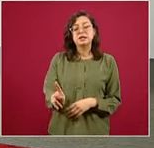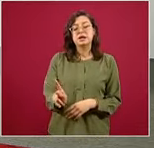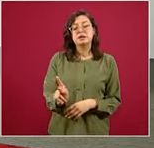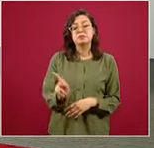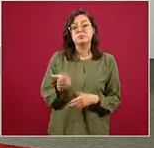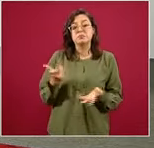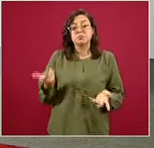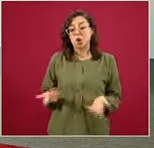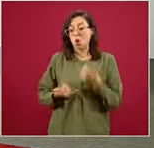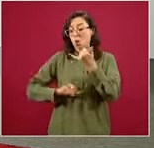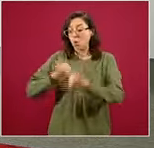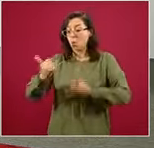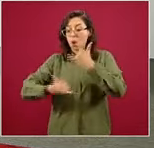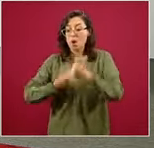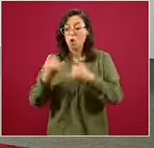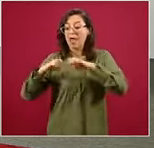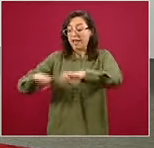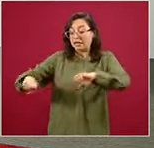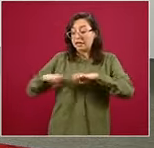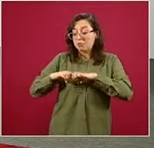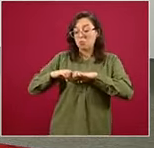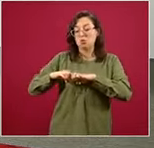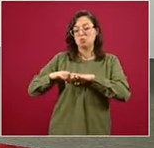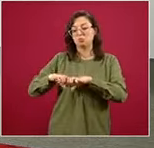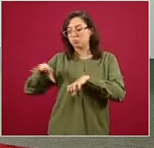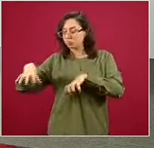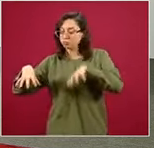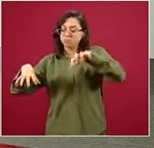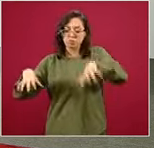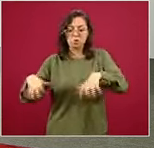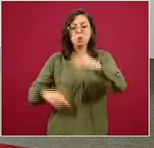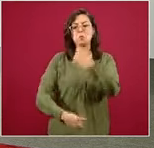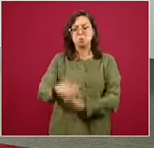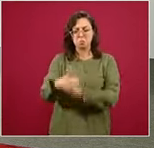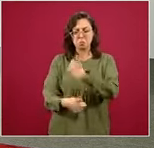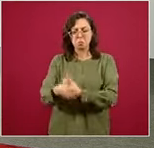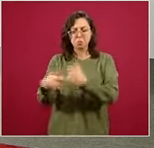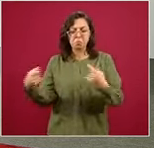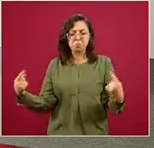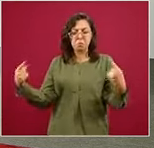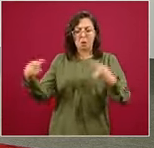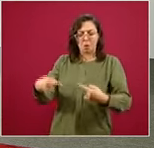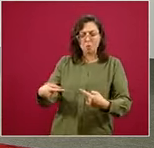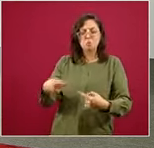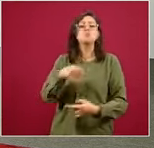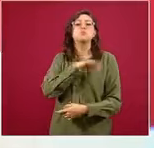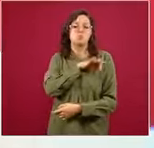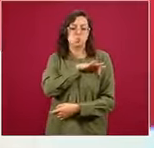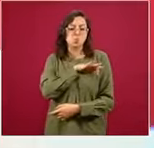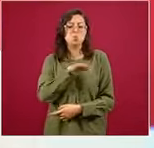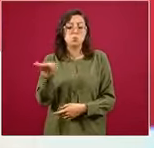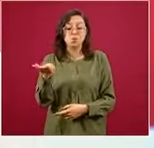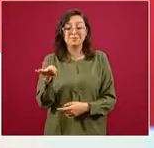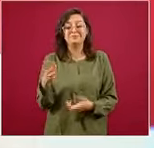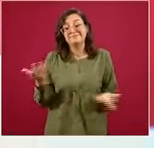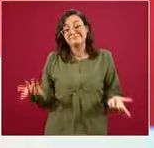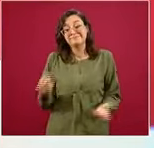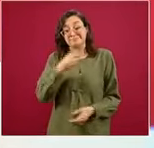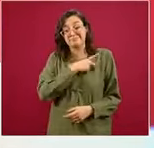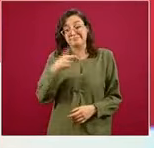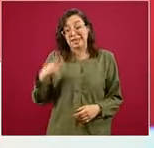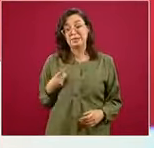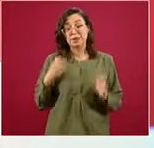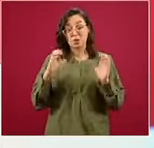los jugadores, los equipos pueden realizar actividades y es muy deseable que cuiden todas